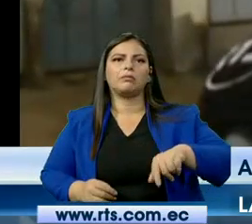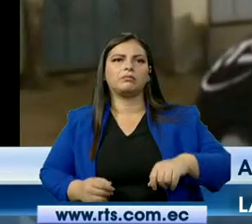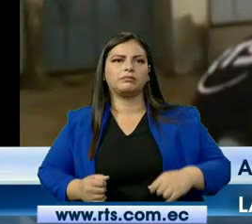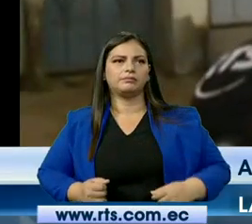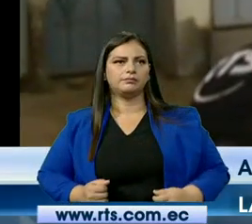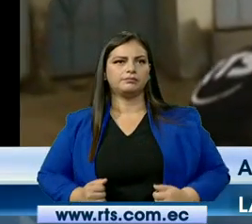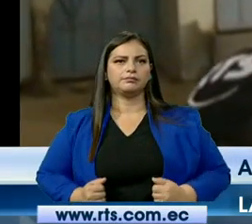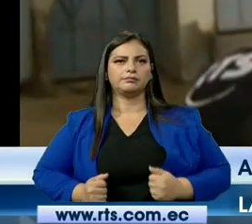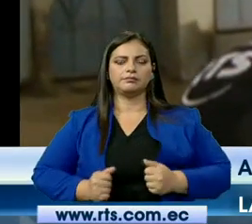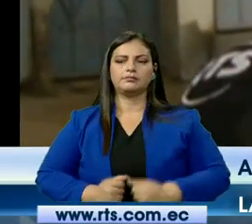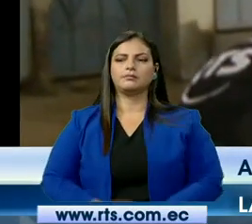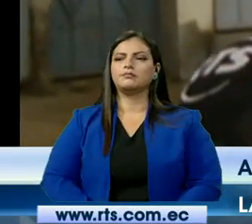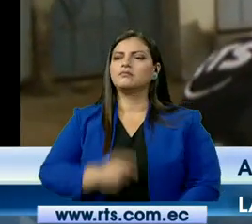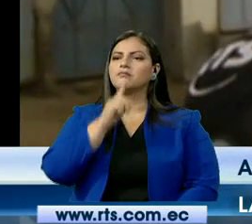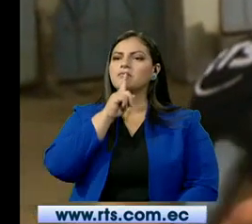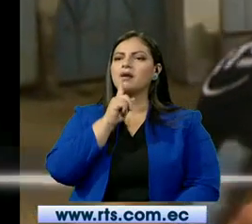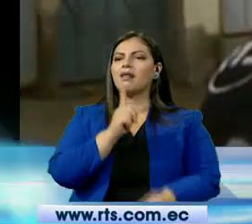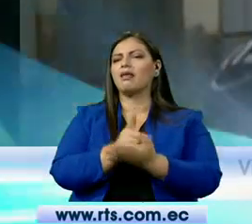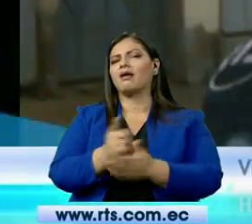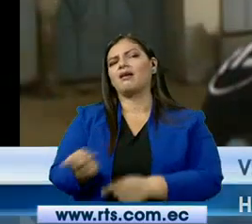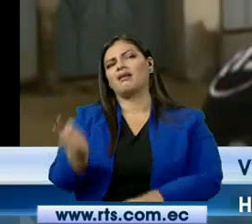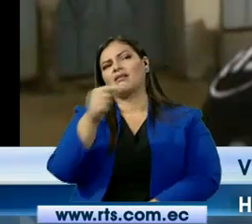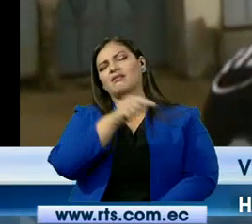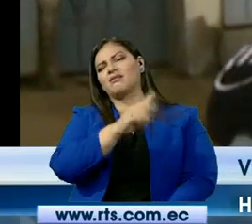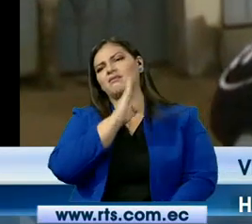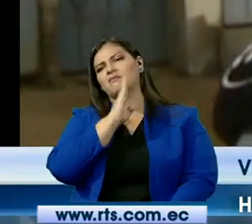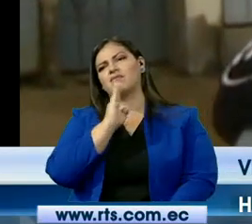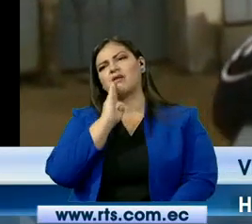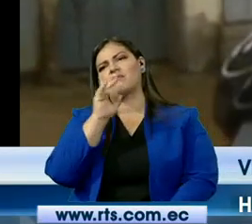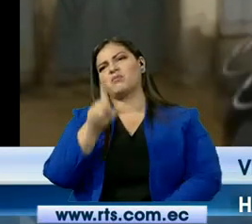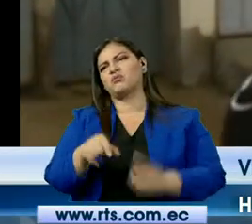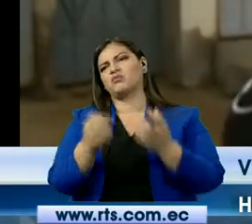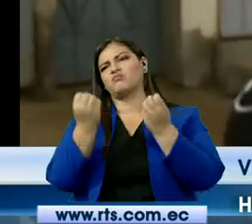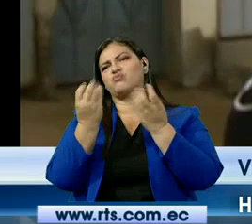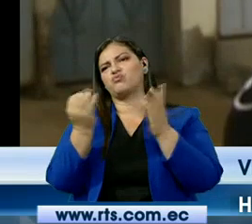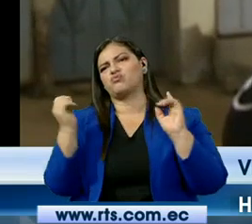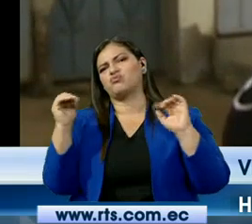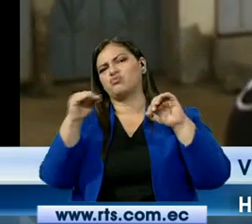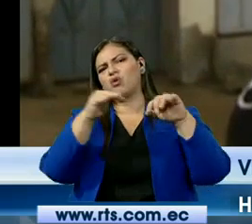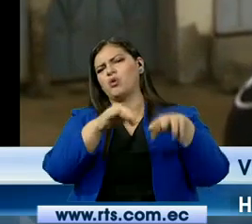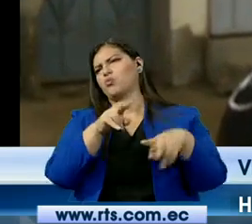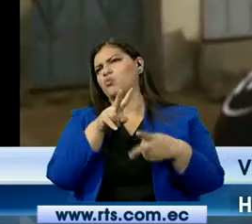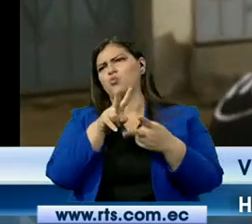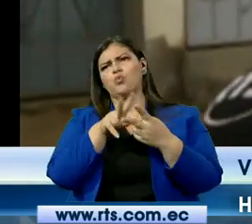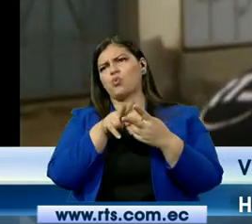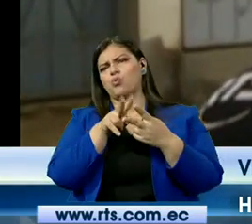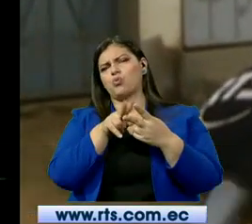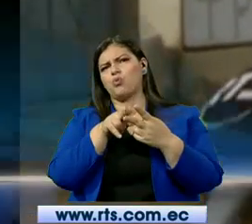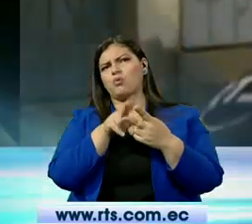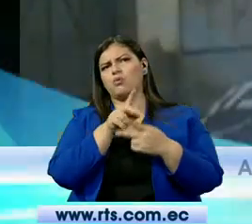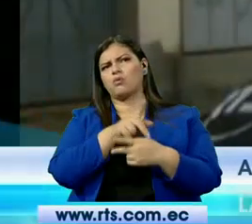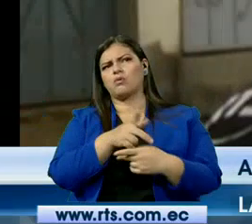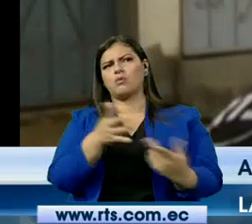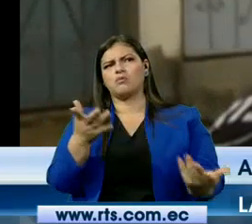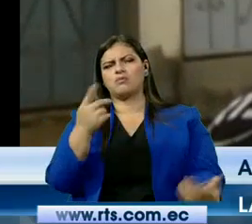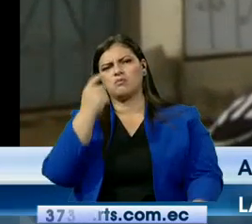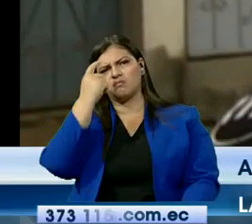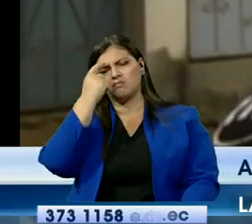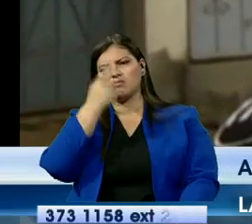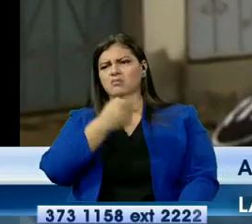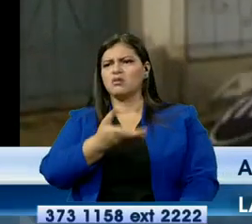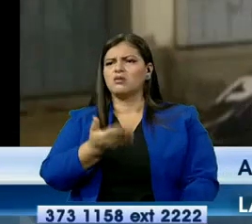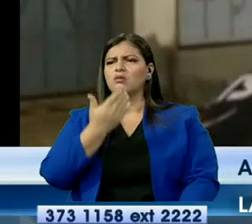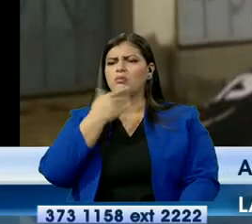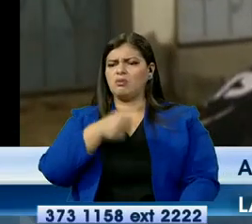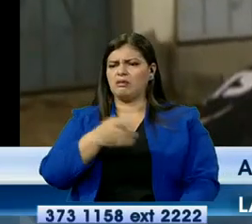viene gente de otro lado a hacer cosas aquí, que hay veces que no son gente de aquí. Si uno no está metido en eso, no tiene pero ni siquiera un cuchillo en la mano, y ellos vienen con armas.